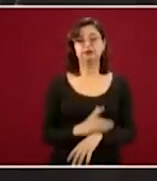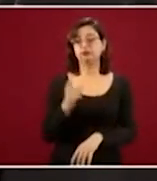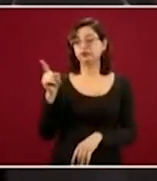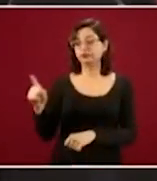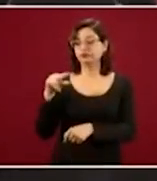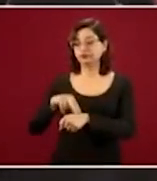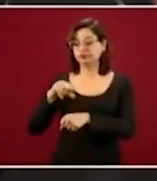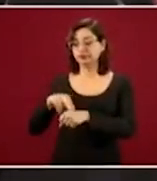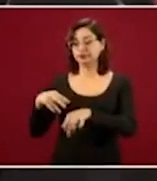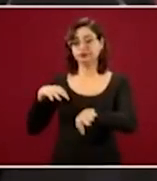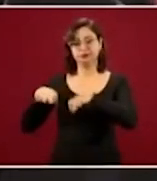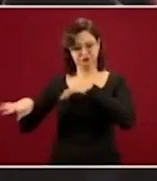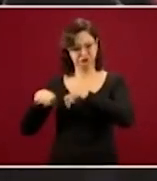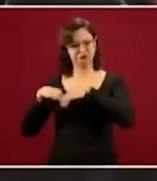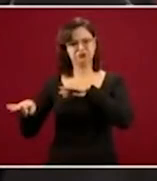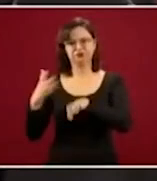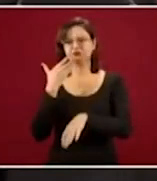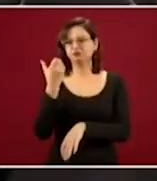trabajo,